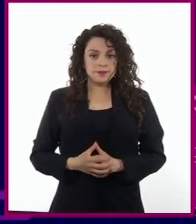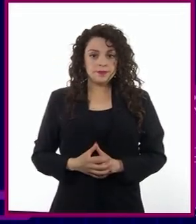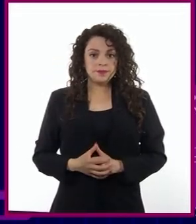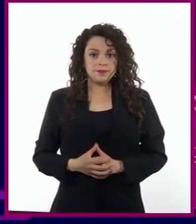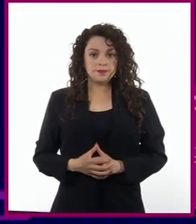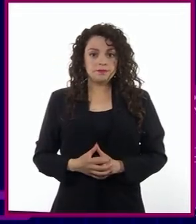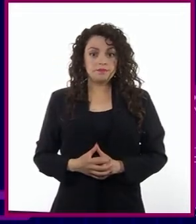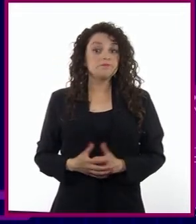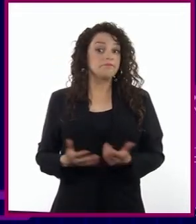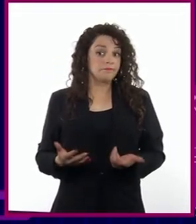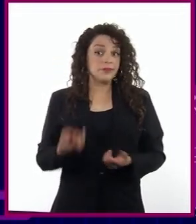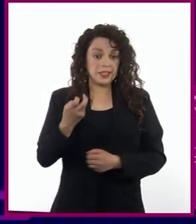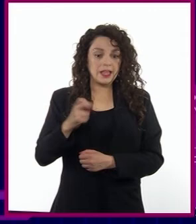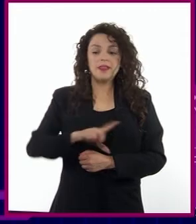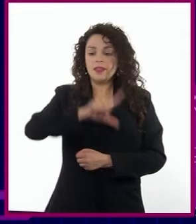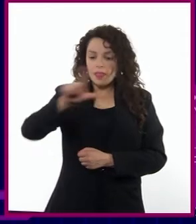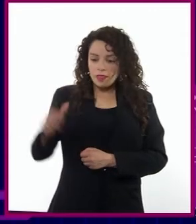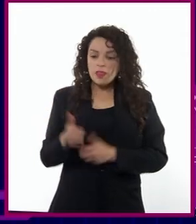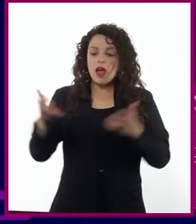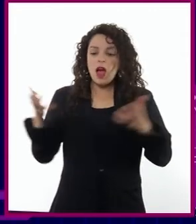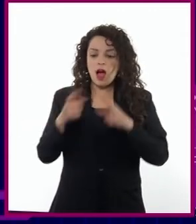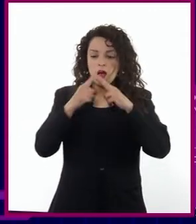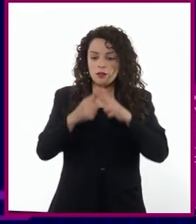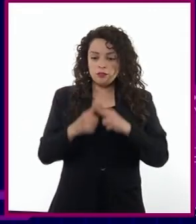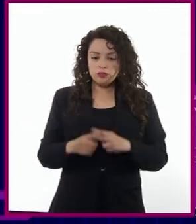cuadrados, para luego multiplicarlo por